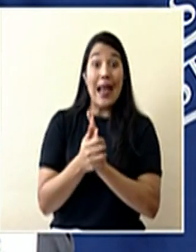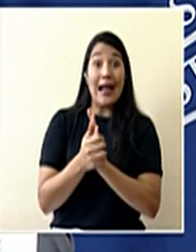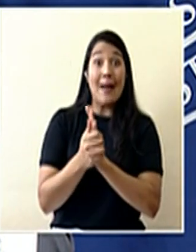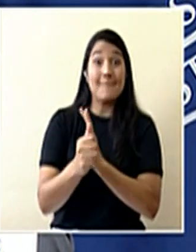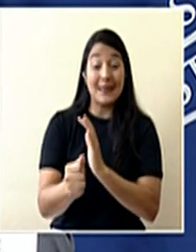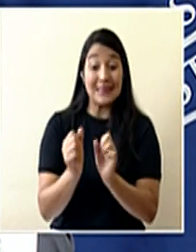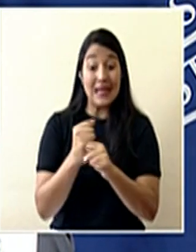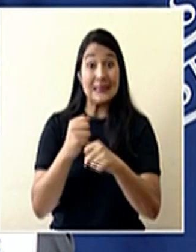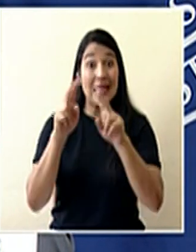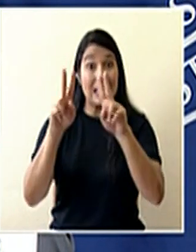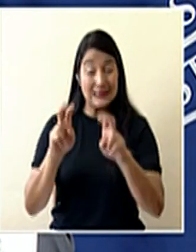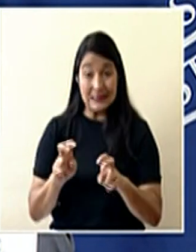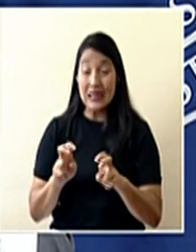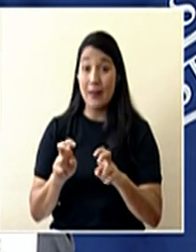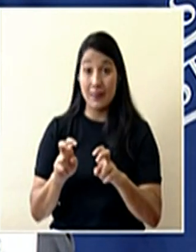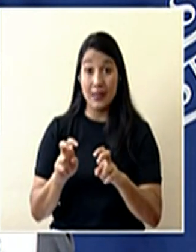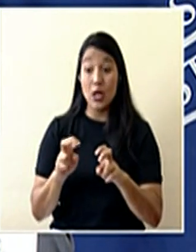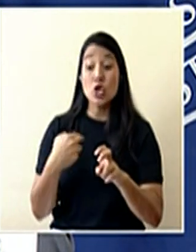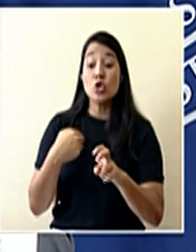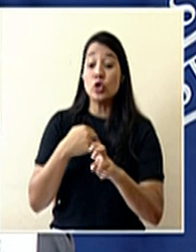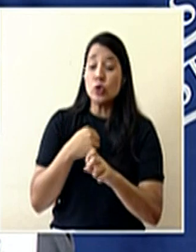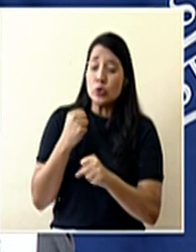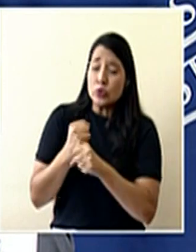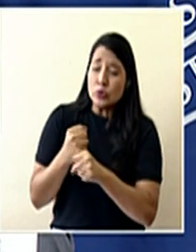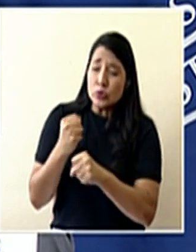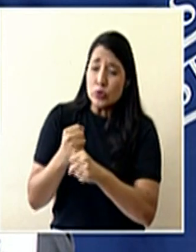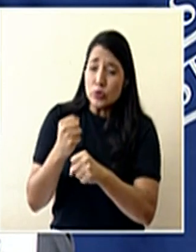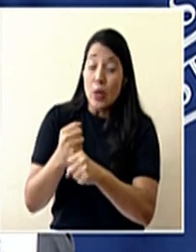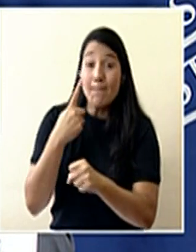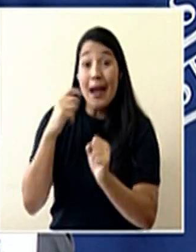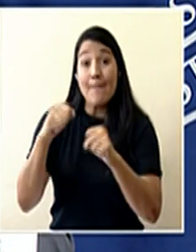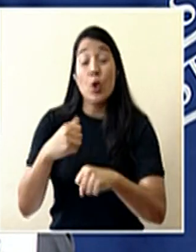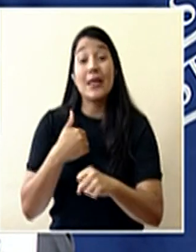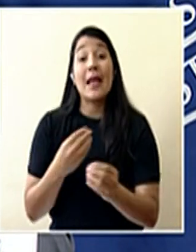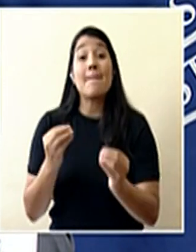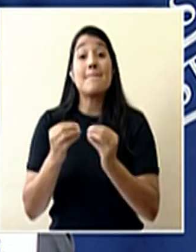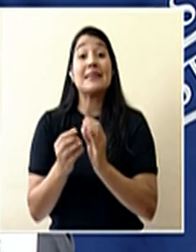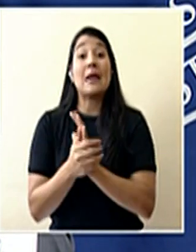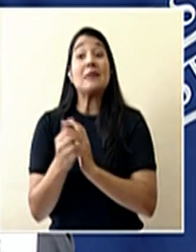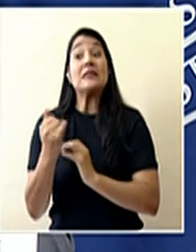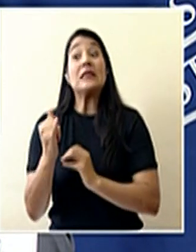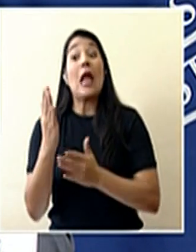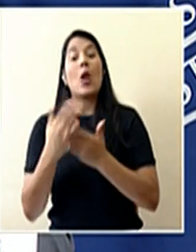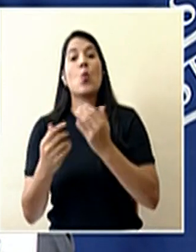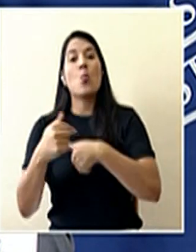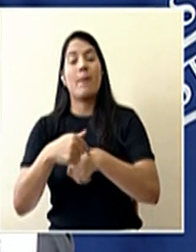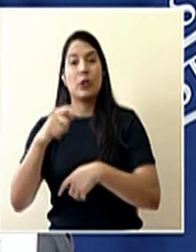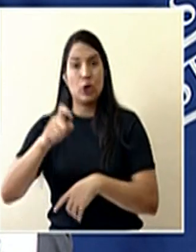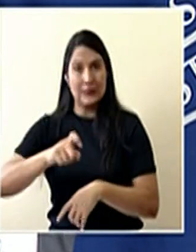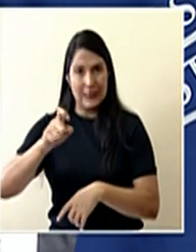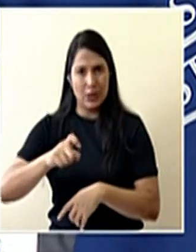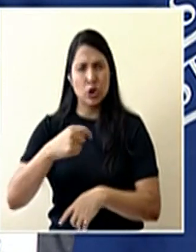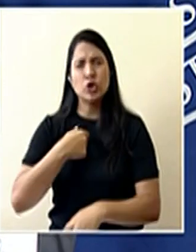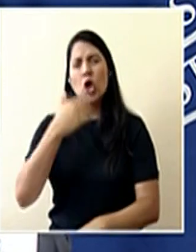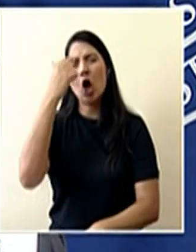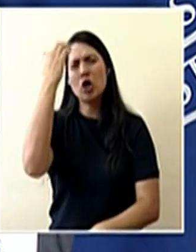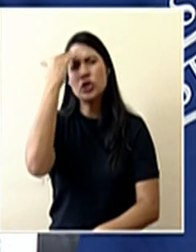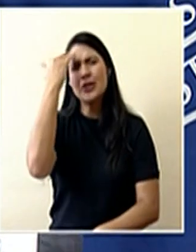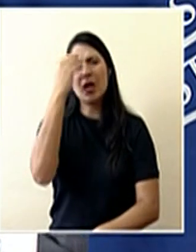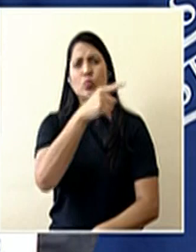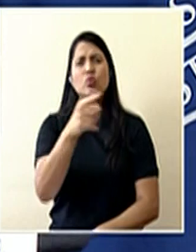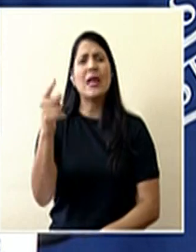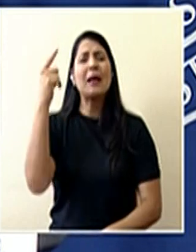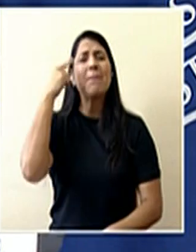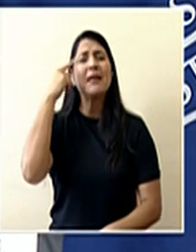estamos trabajando fuertemente para ampliarla en el caso de que sea necesario. Yo sé que muchos piensan que ya